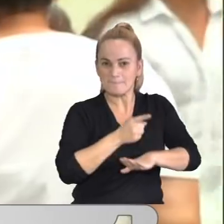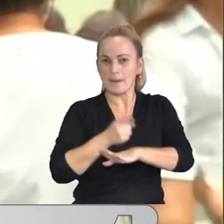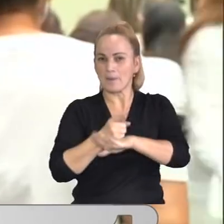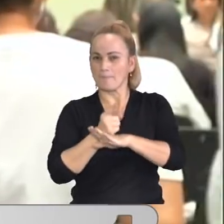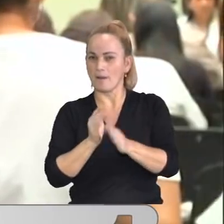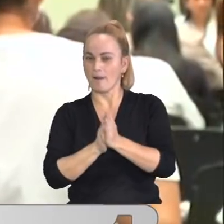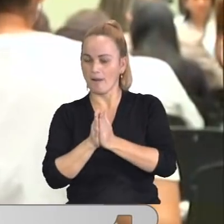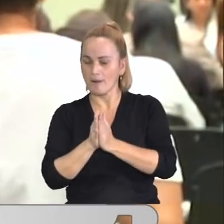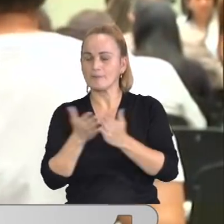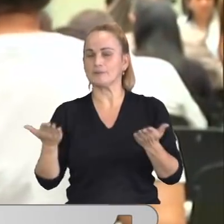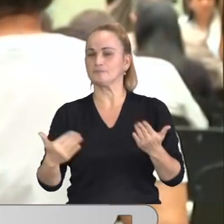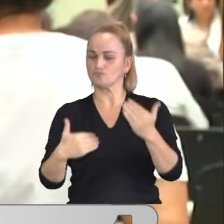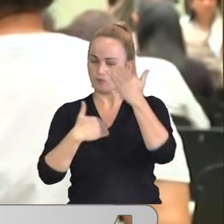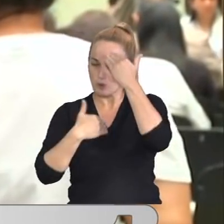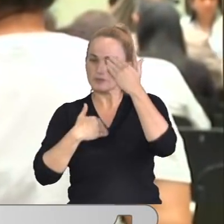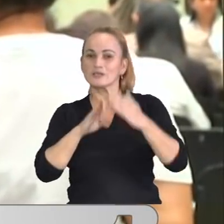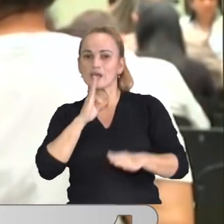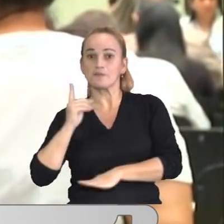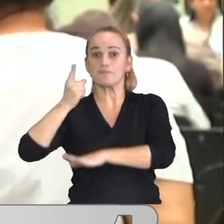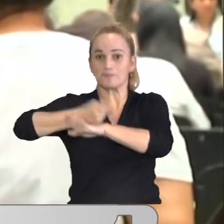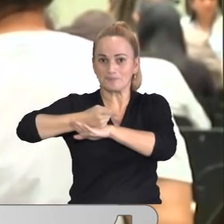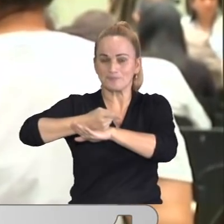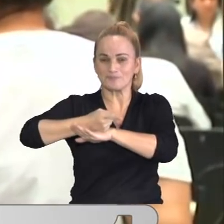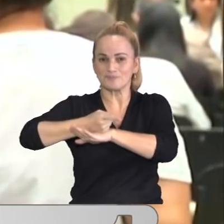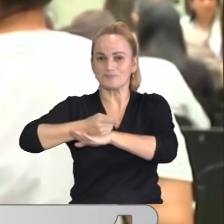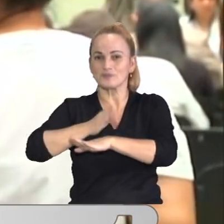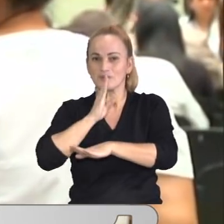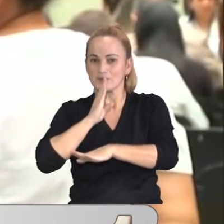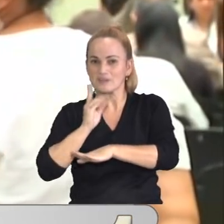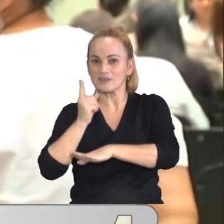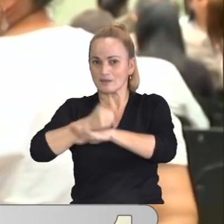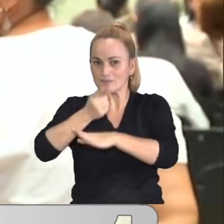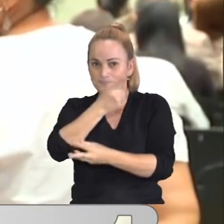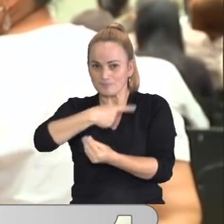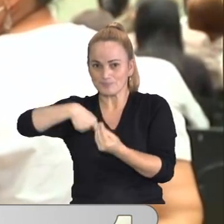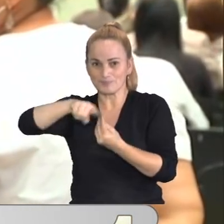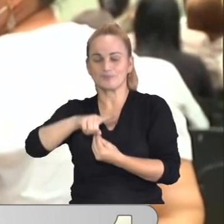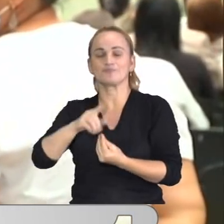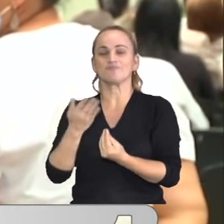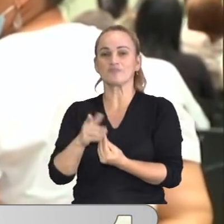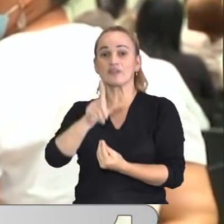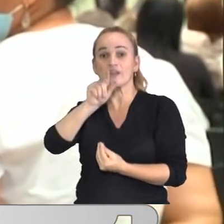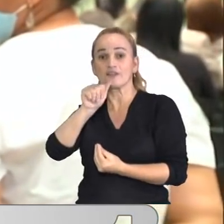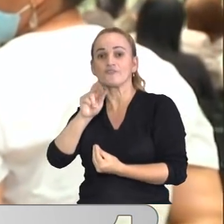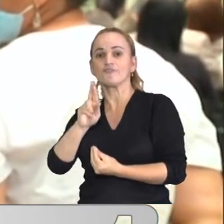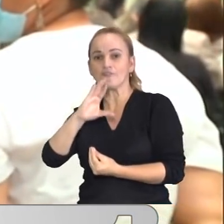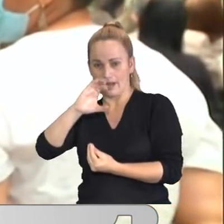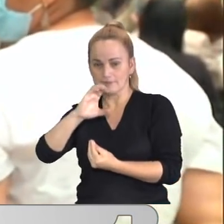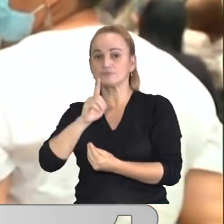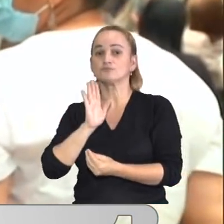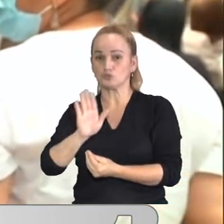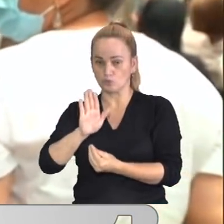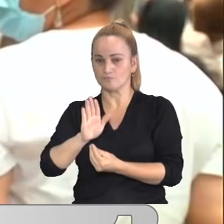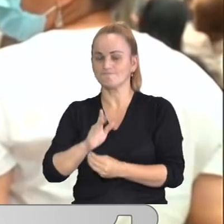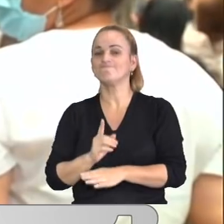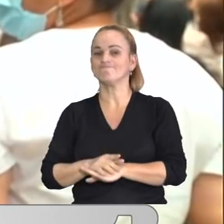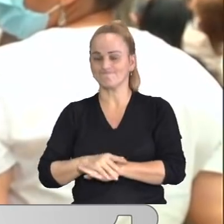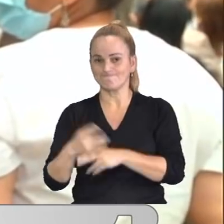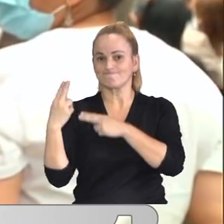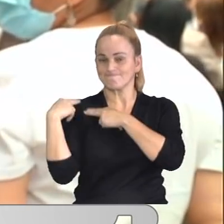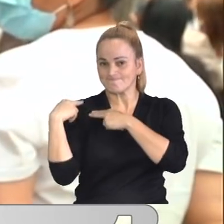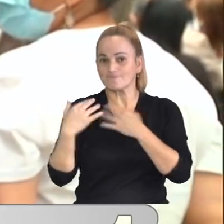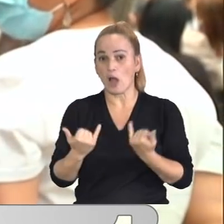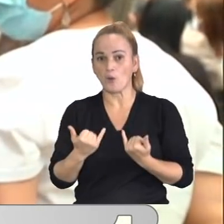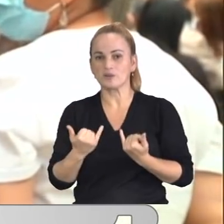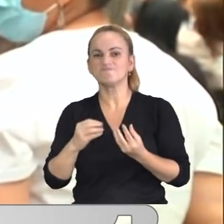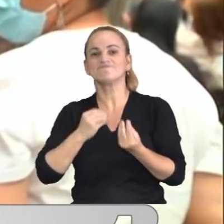a conciencia y direccionada como parte de su quehacer en el conflicto de la organización de las FARC. Y lo que